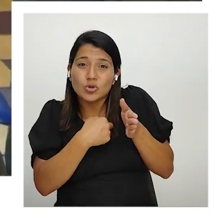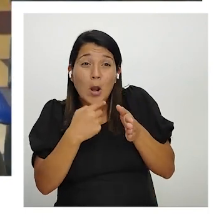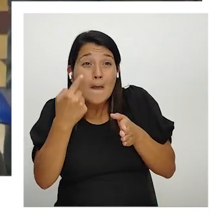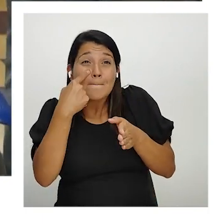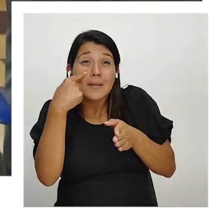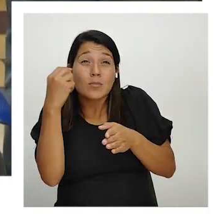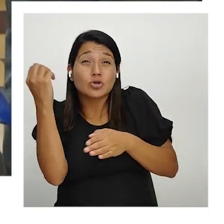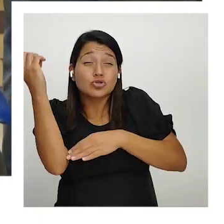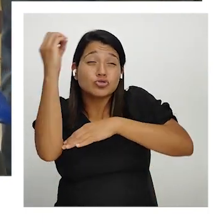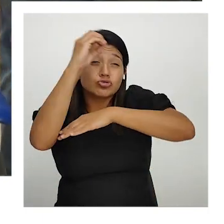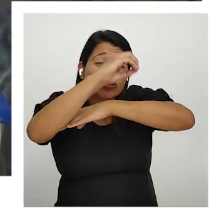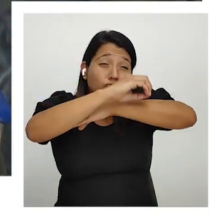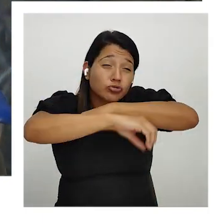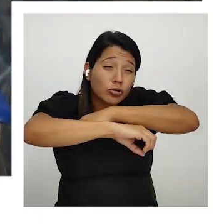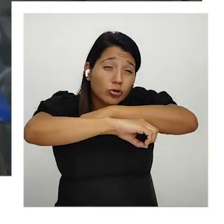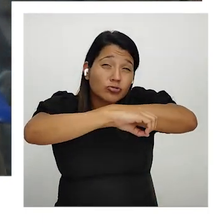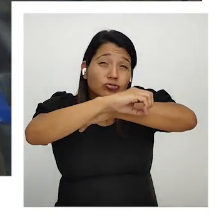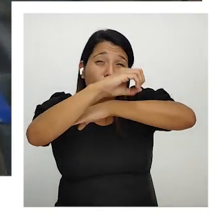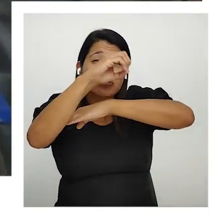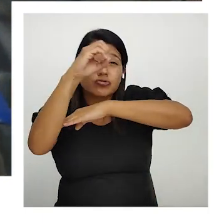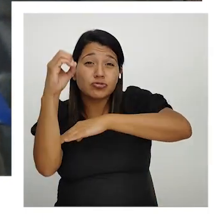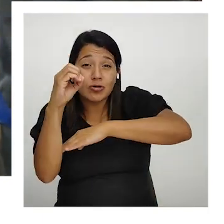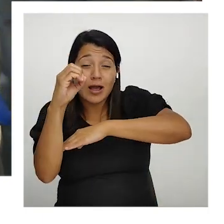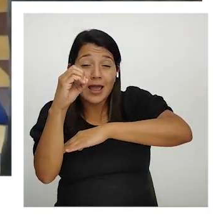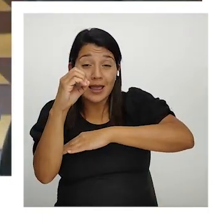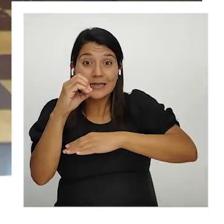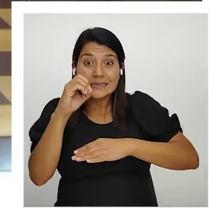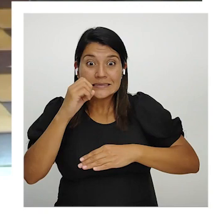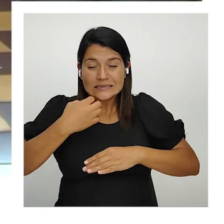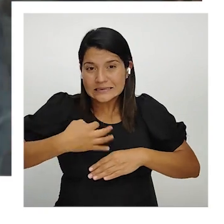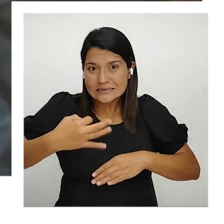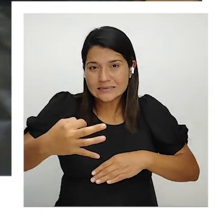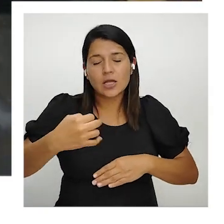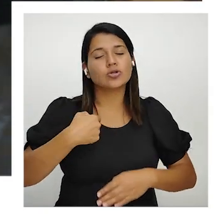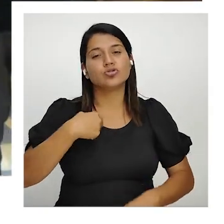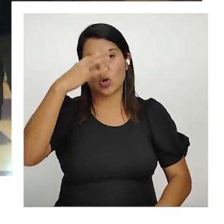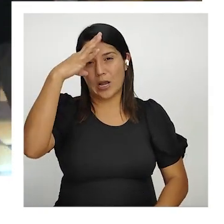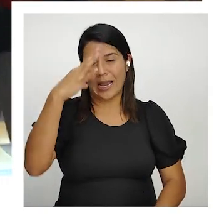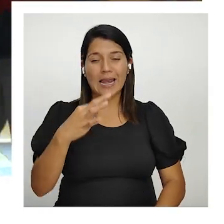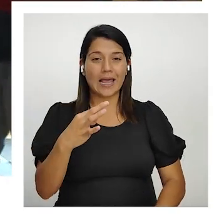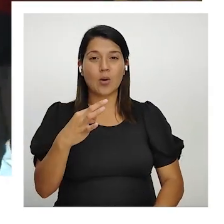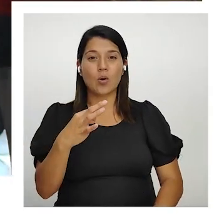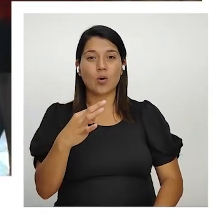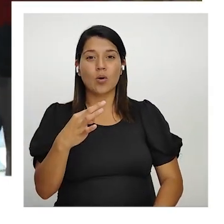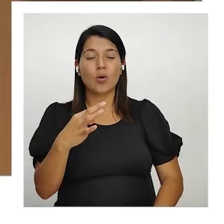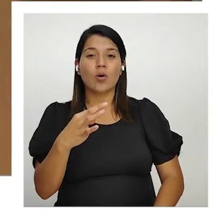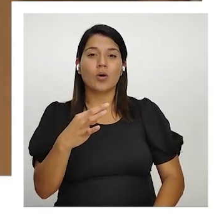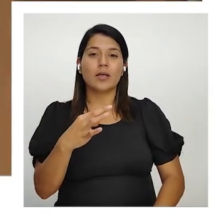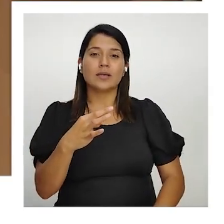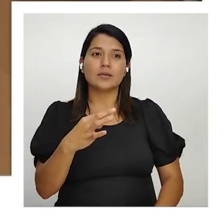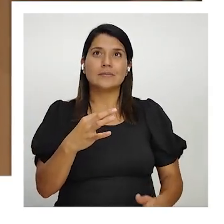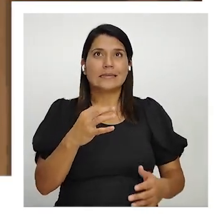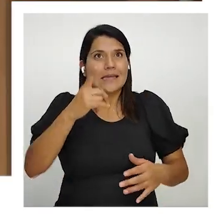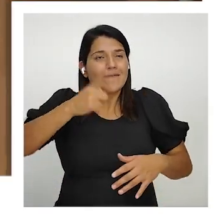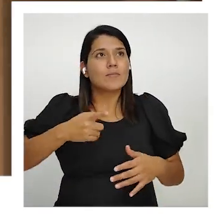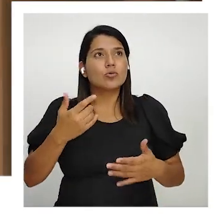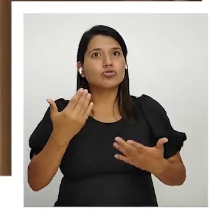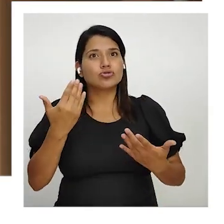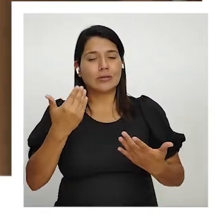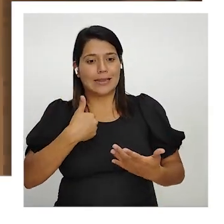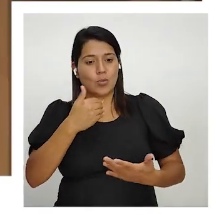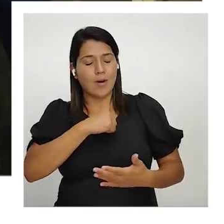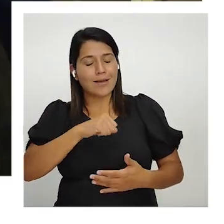vemos el amanecer por las mañanas. Yo creo que es de una sensatez elemental